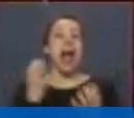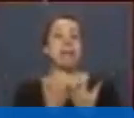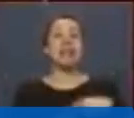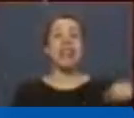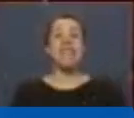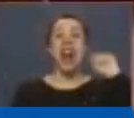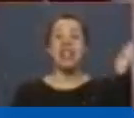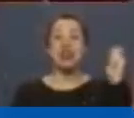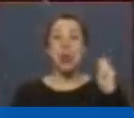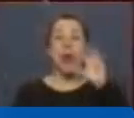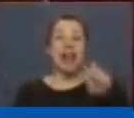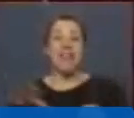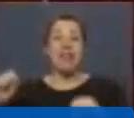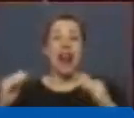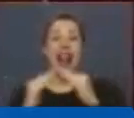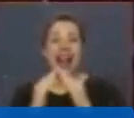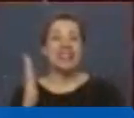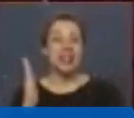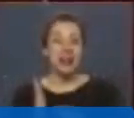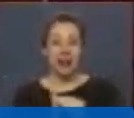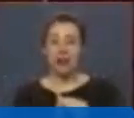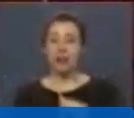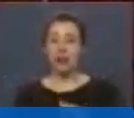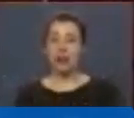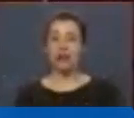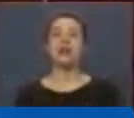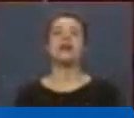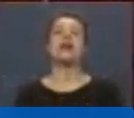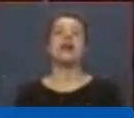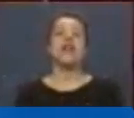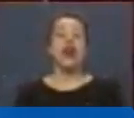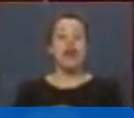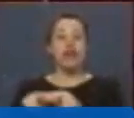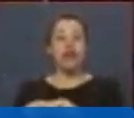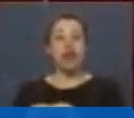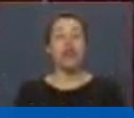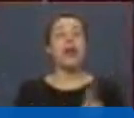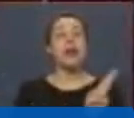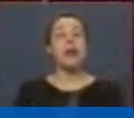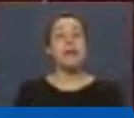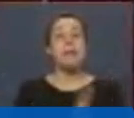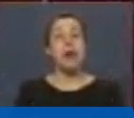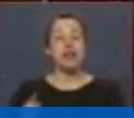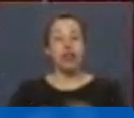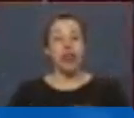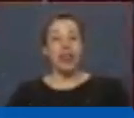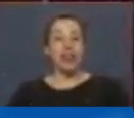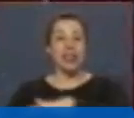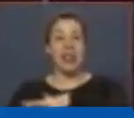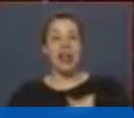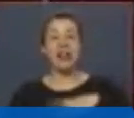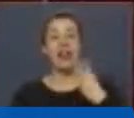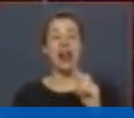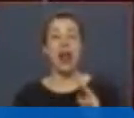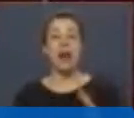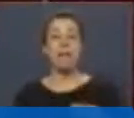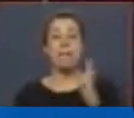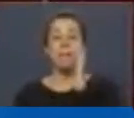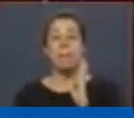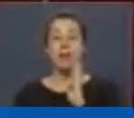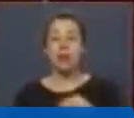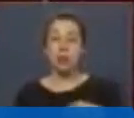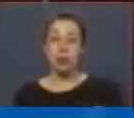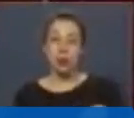sólidos domiciliarios, directamente con cargo a la recaudación de impuesto territorial de beneficio municipal